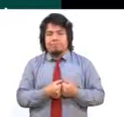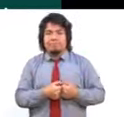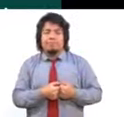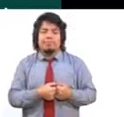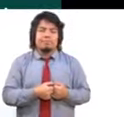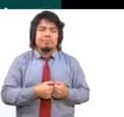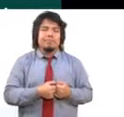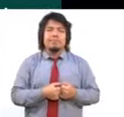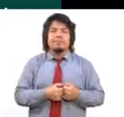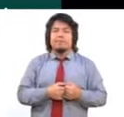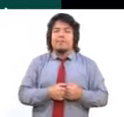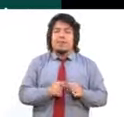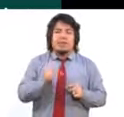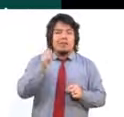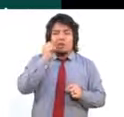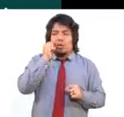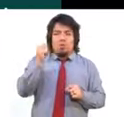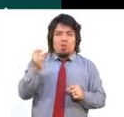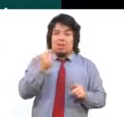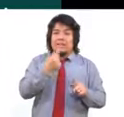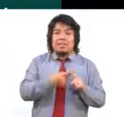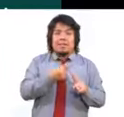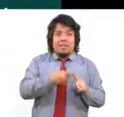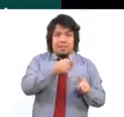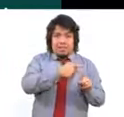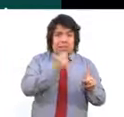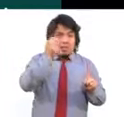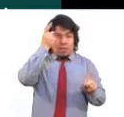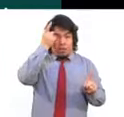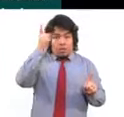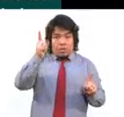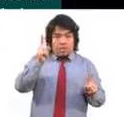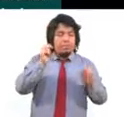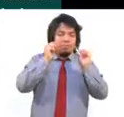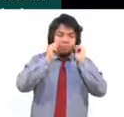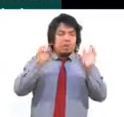agresora, independientemente de que sea dueña o poseedora,